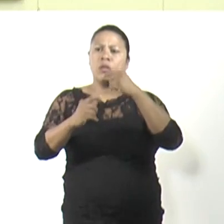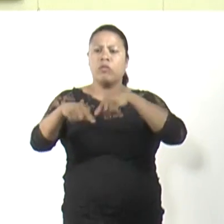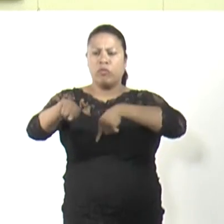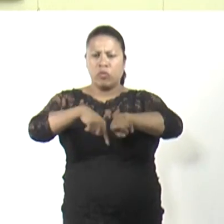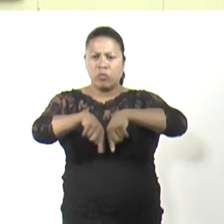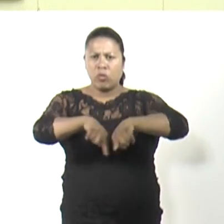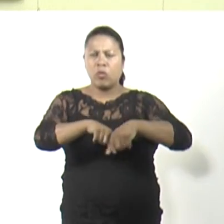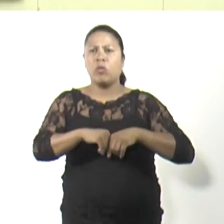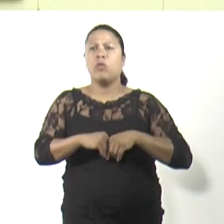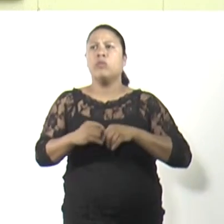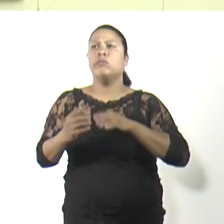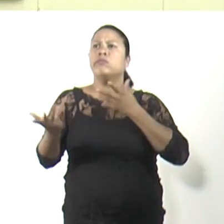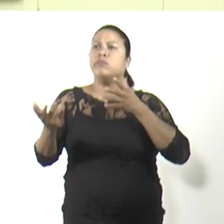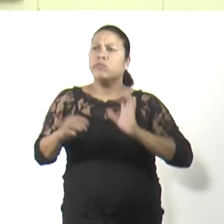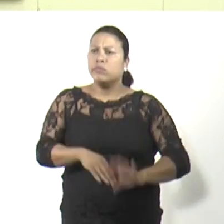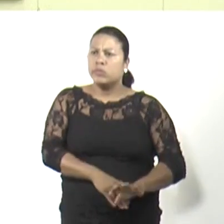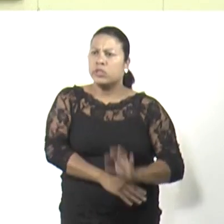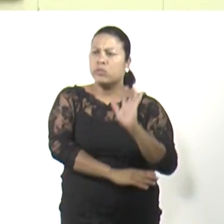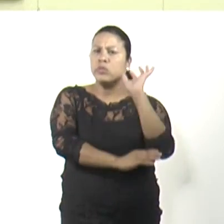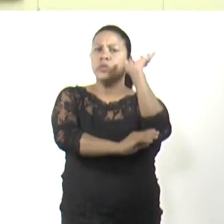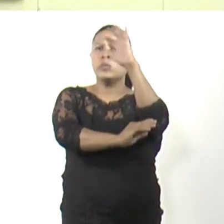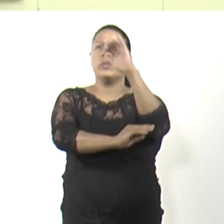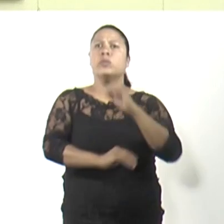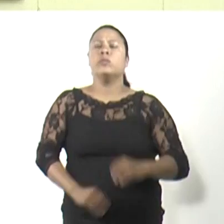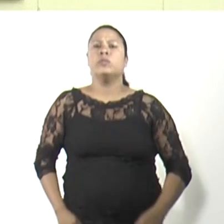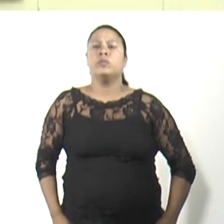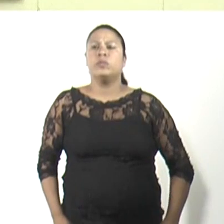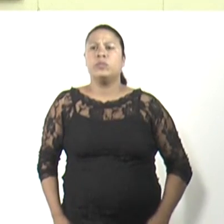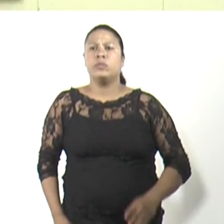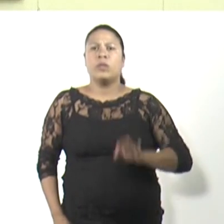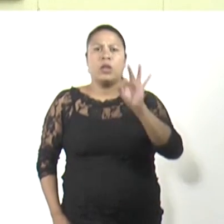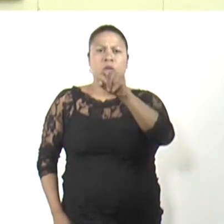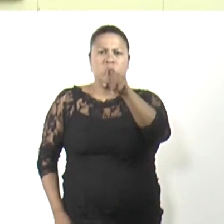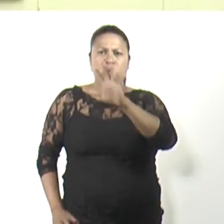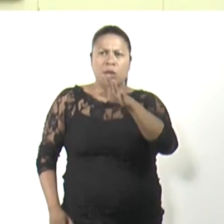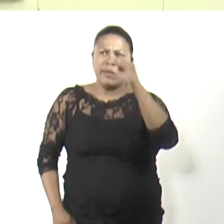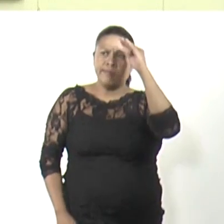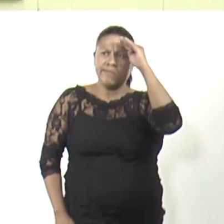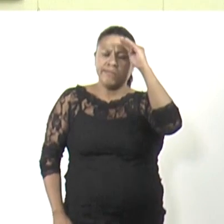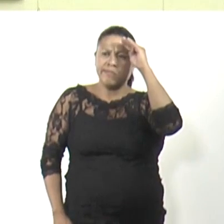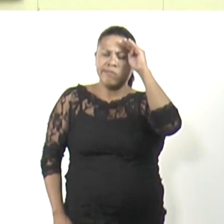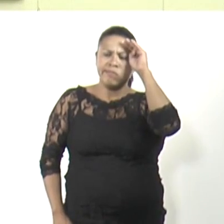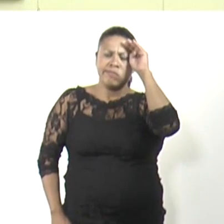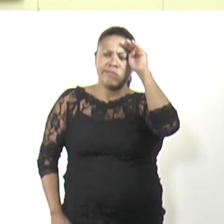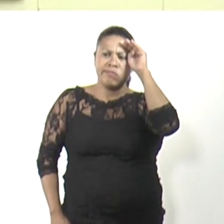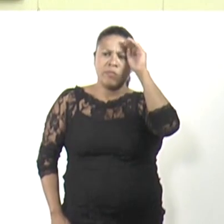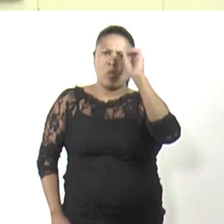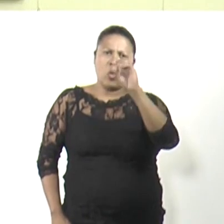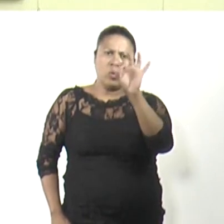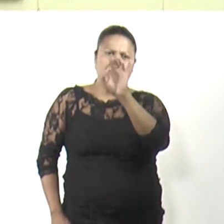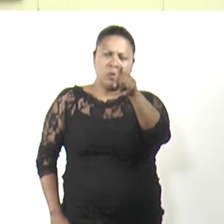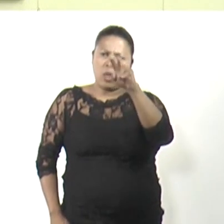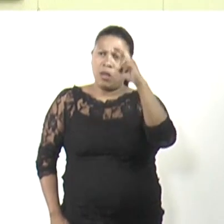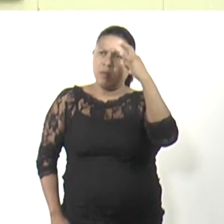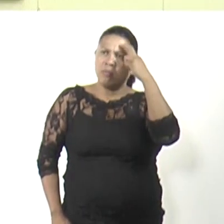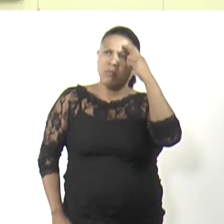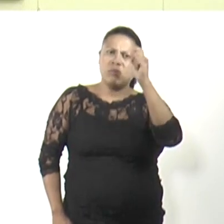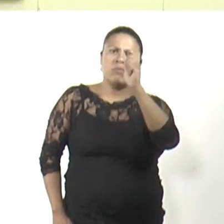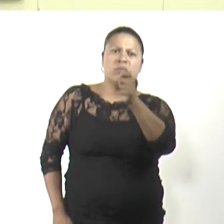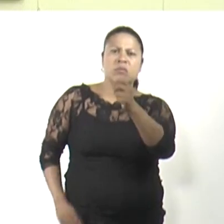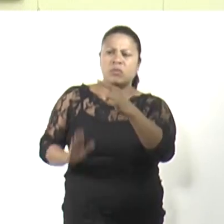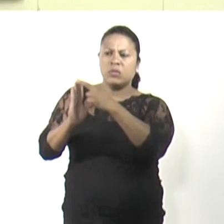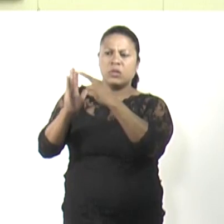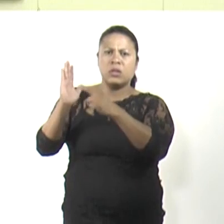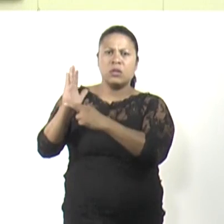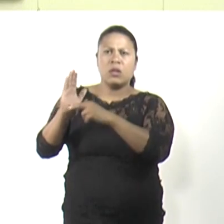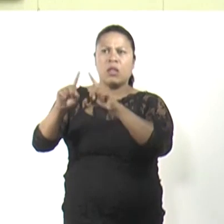fútbol, de básquetbol. ¿Has pensado o recordado algunas de las reglas que